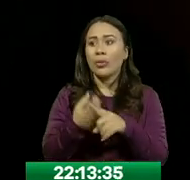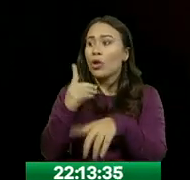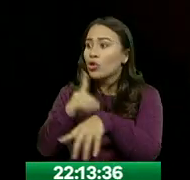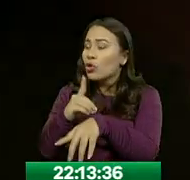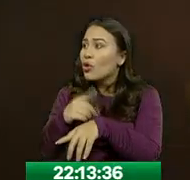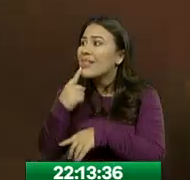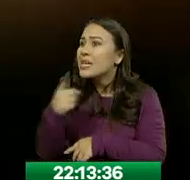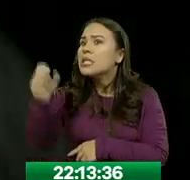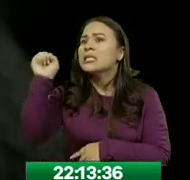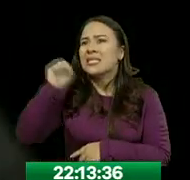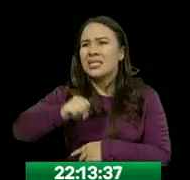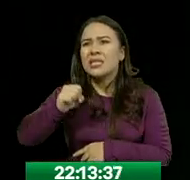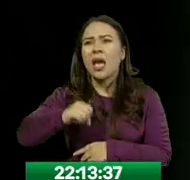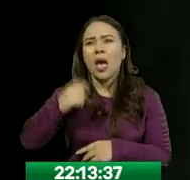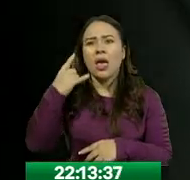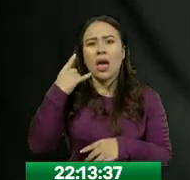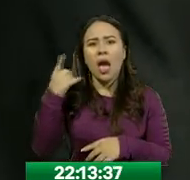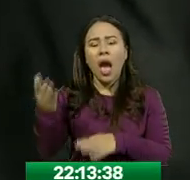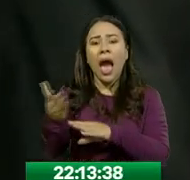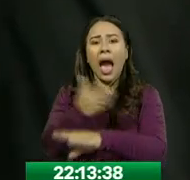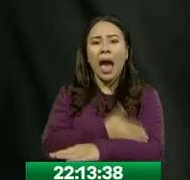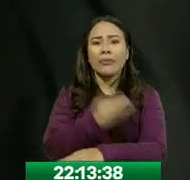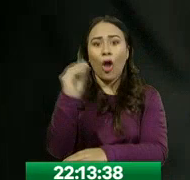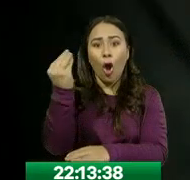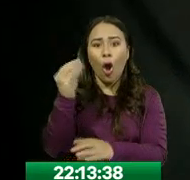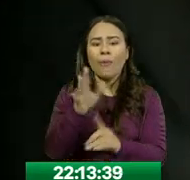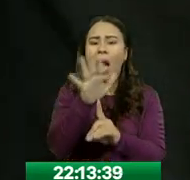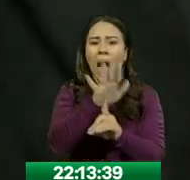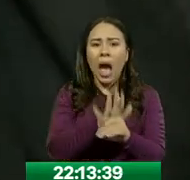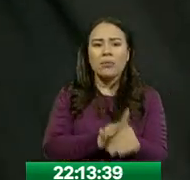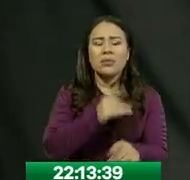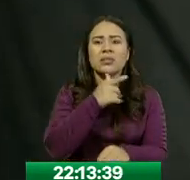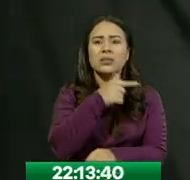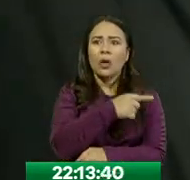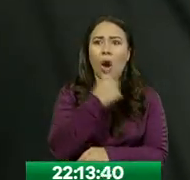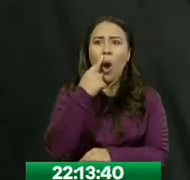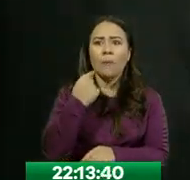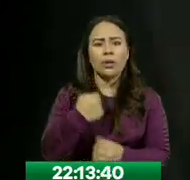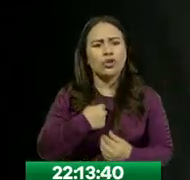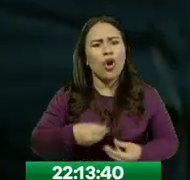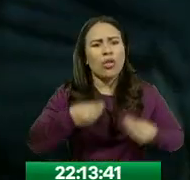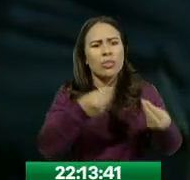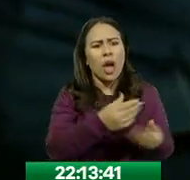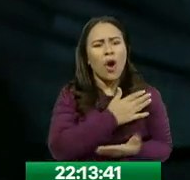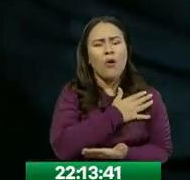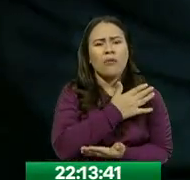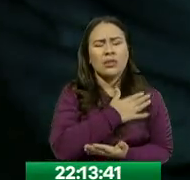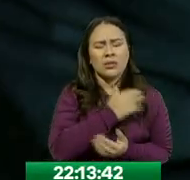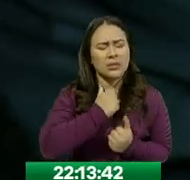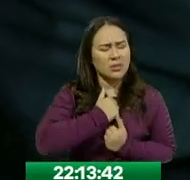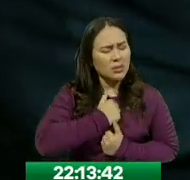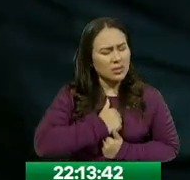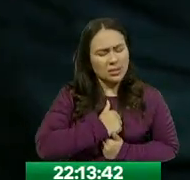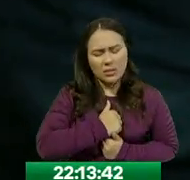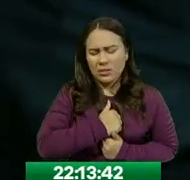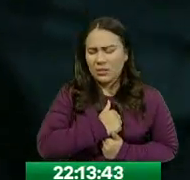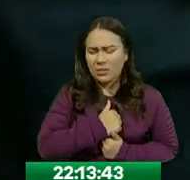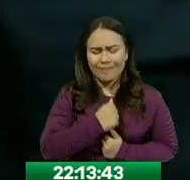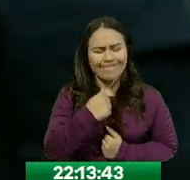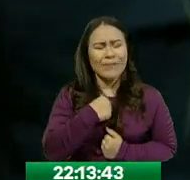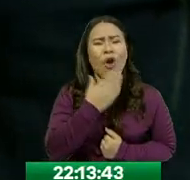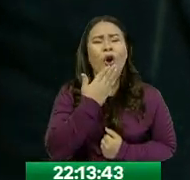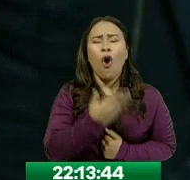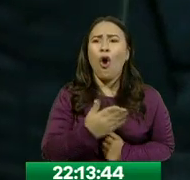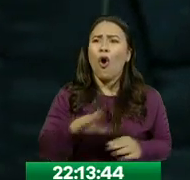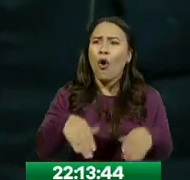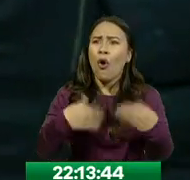que su pequeña sí fue abusada, no solo una vez por este individuo a quien le entregó su confianza y amor. Y yo tenía las esperanzas de que tal vez